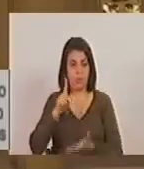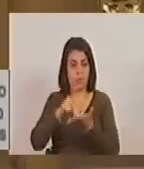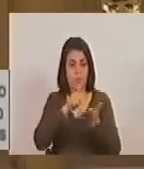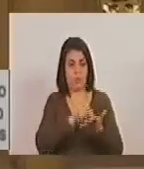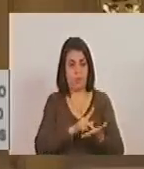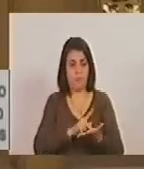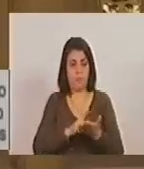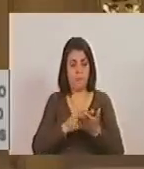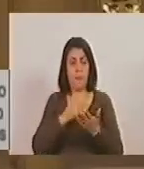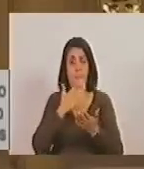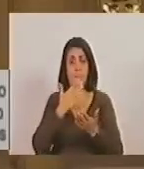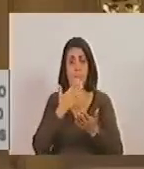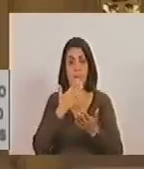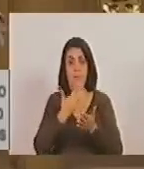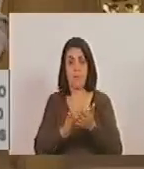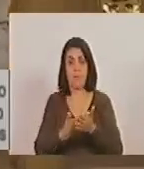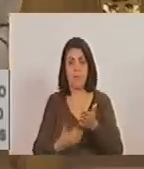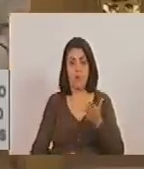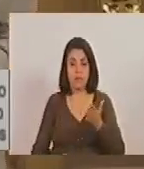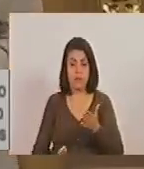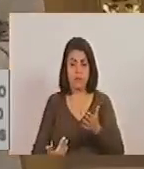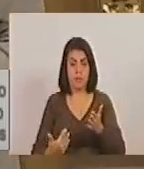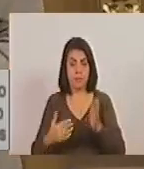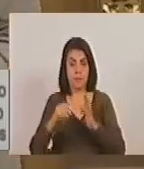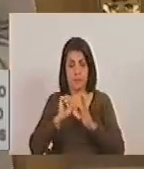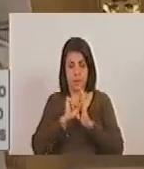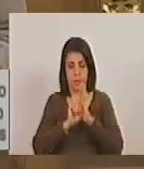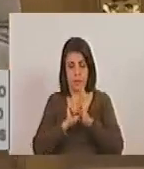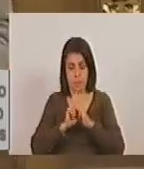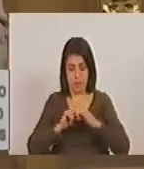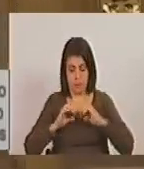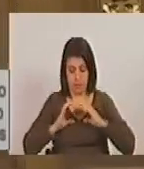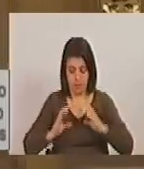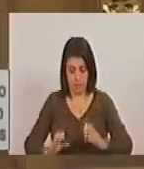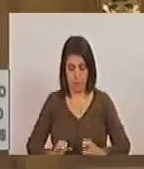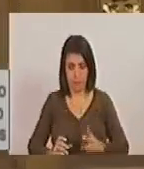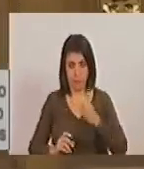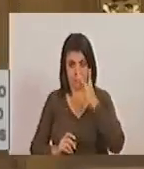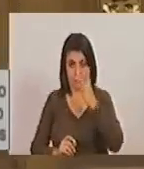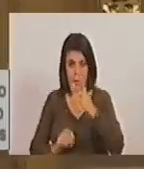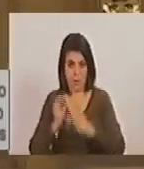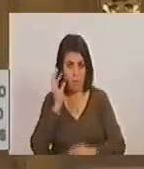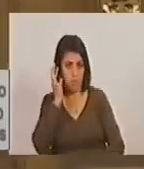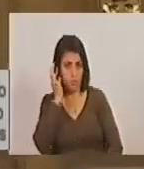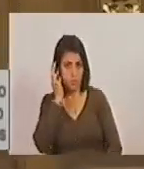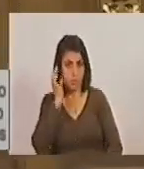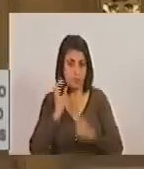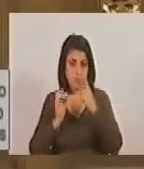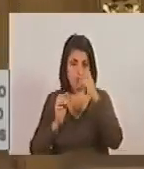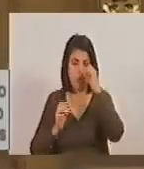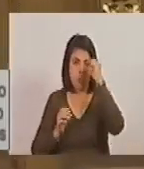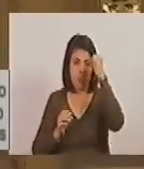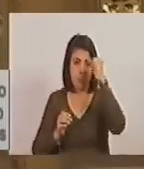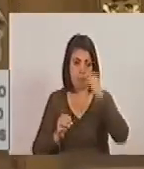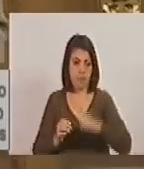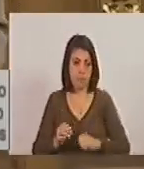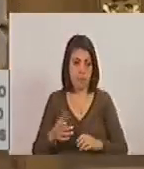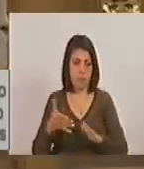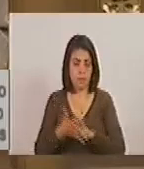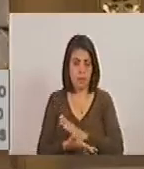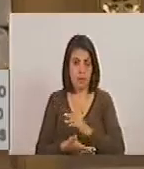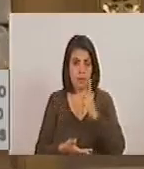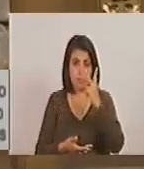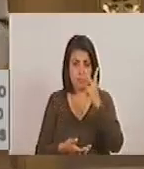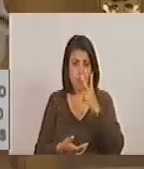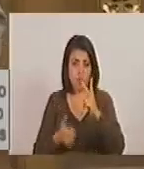presentando una propuesta de llevar restos simbólicos de dos heroínas y un héroe. Me refiero a